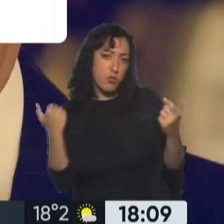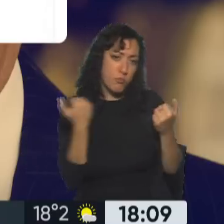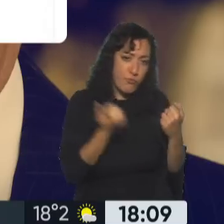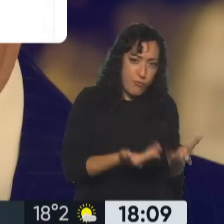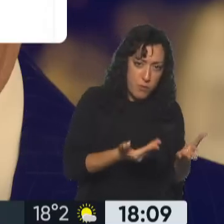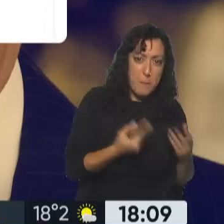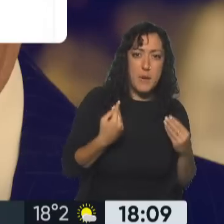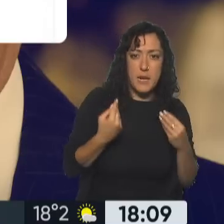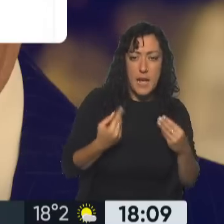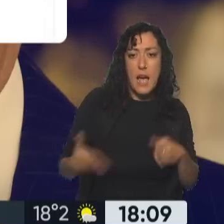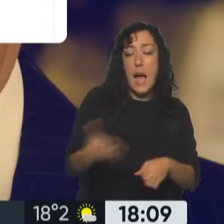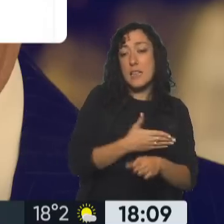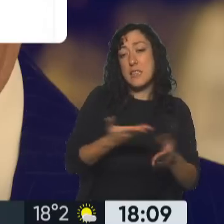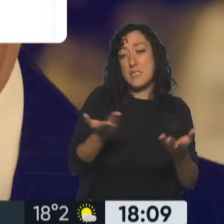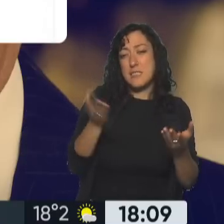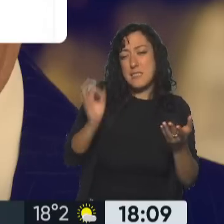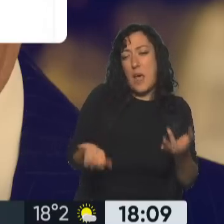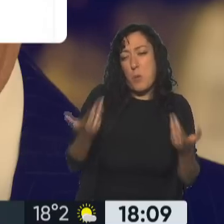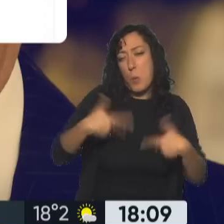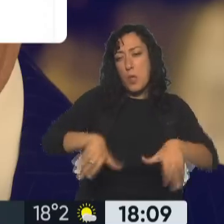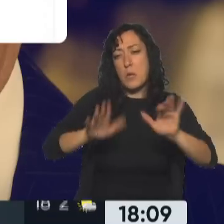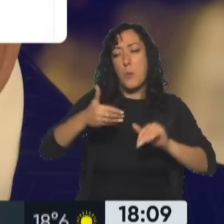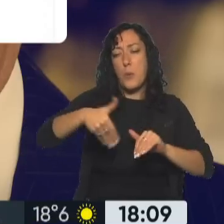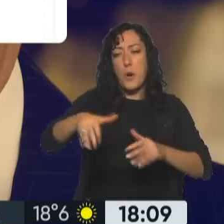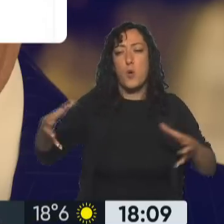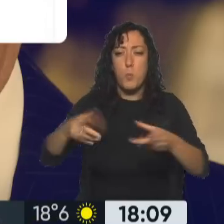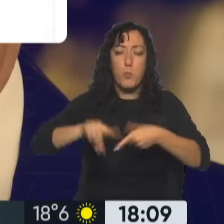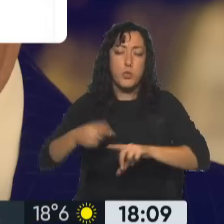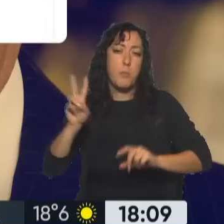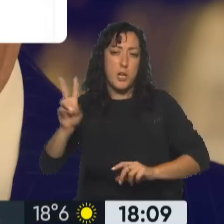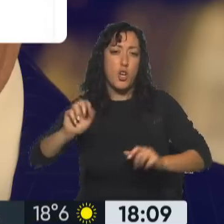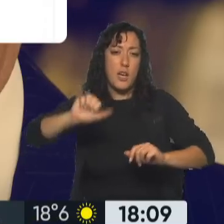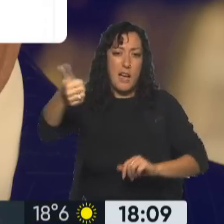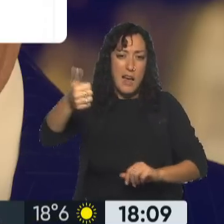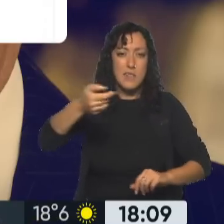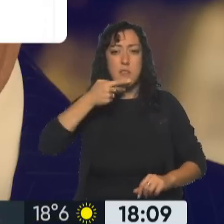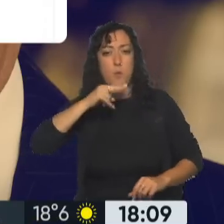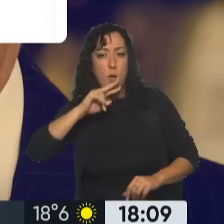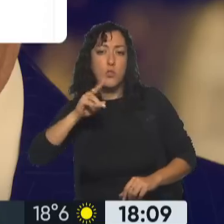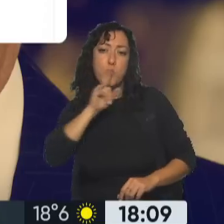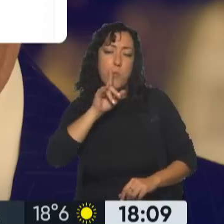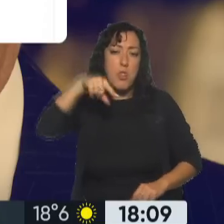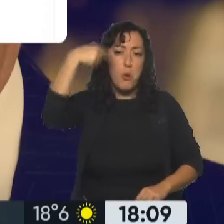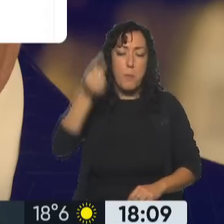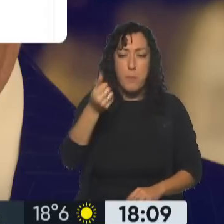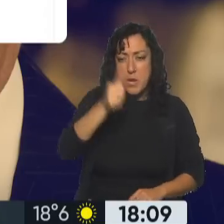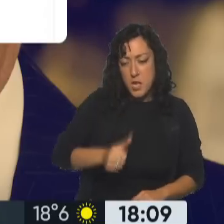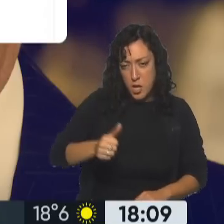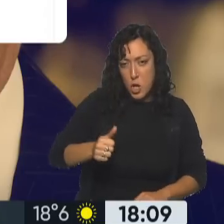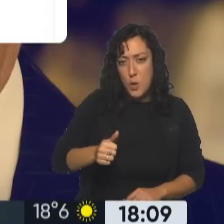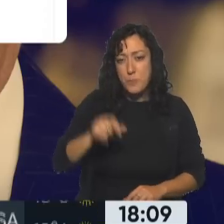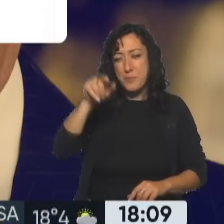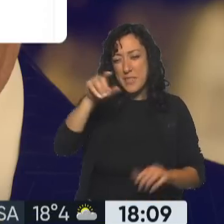lo que se preveía como posibles triunfos del peronismo en las provincias de San Juan y Tucumán el próximo domingo. Dice Alberto Fernández que es un